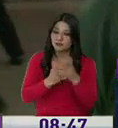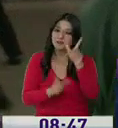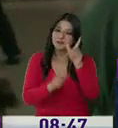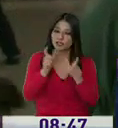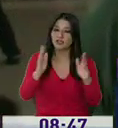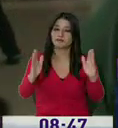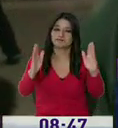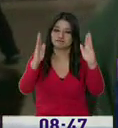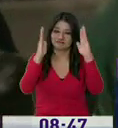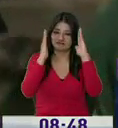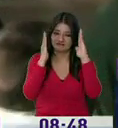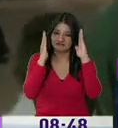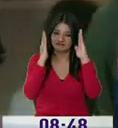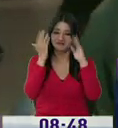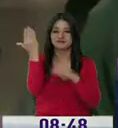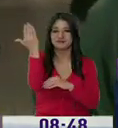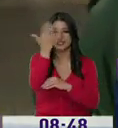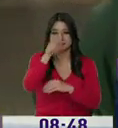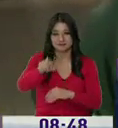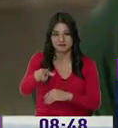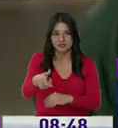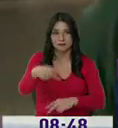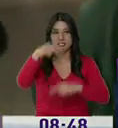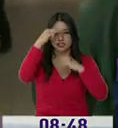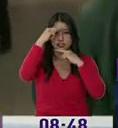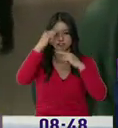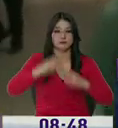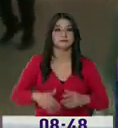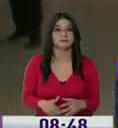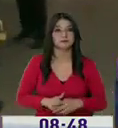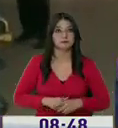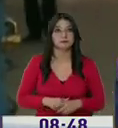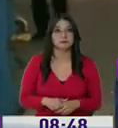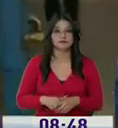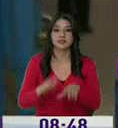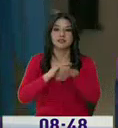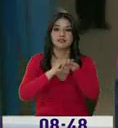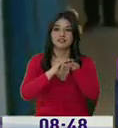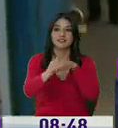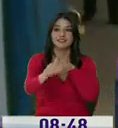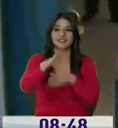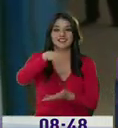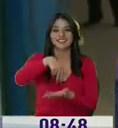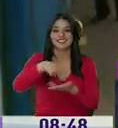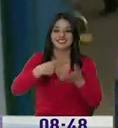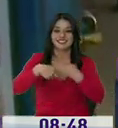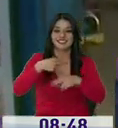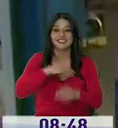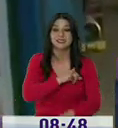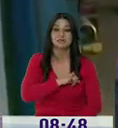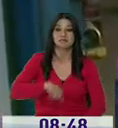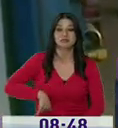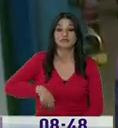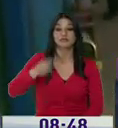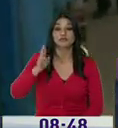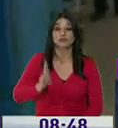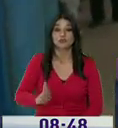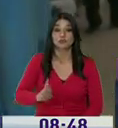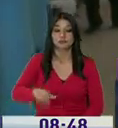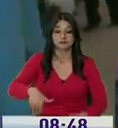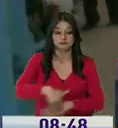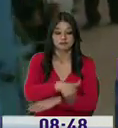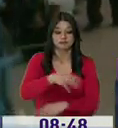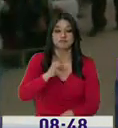que ven este prestigioso canal y la cordial invitación al Centro Comercial Ipiales del Sur, que está ubicado en la